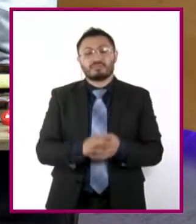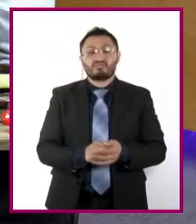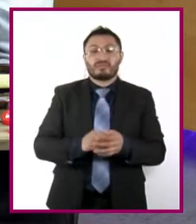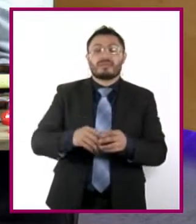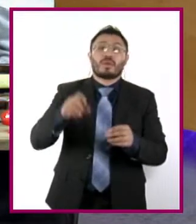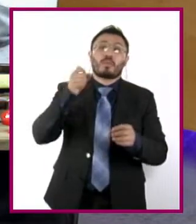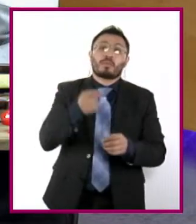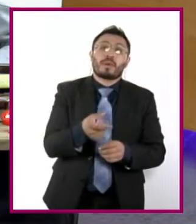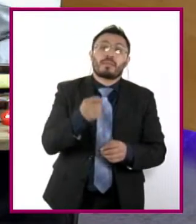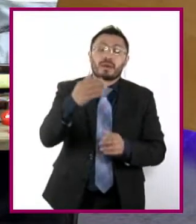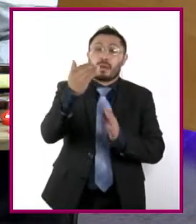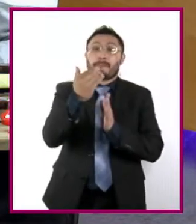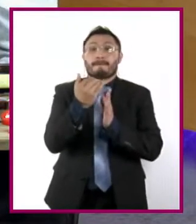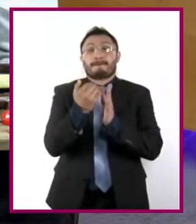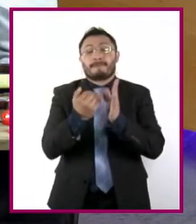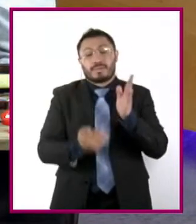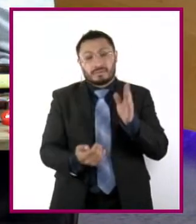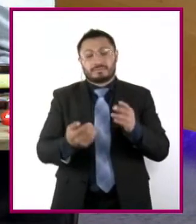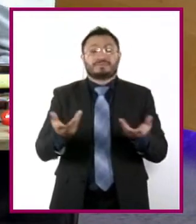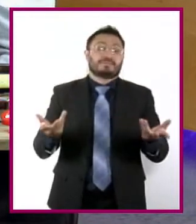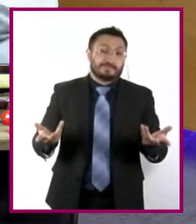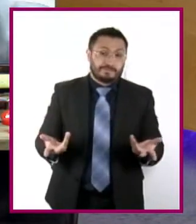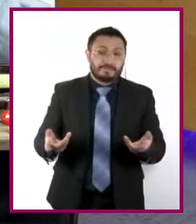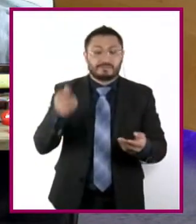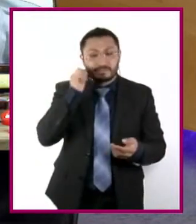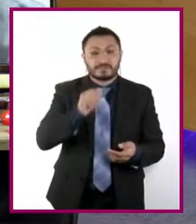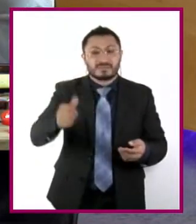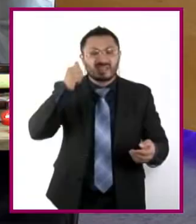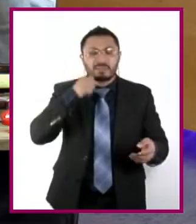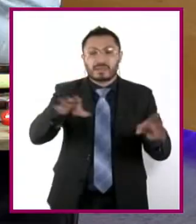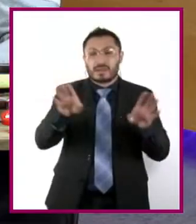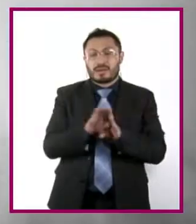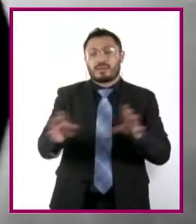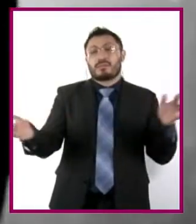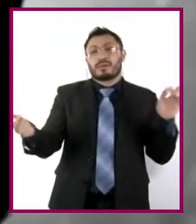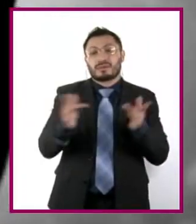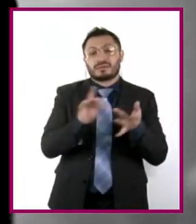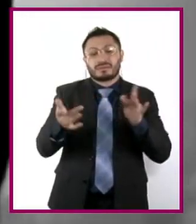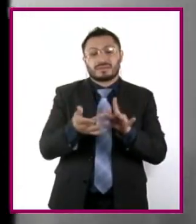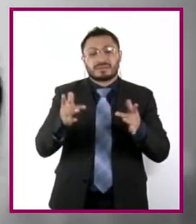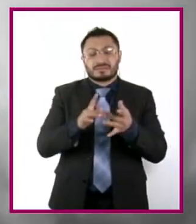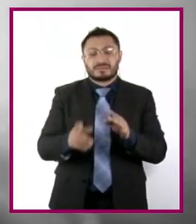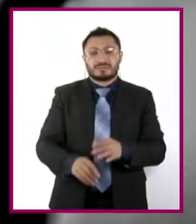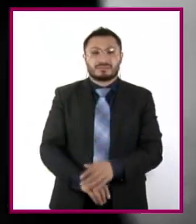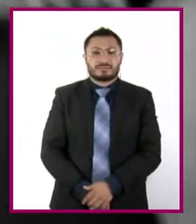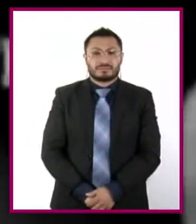habla considerablemente menos que el otro, siempre considerando la interacción en su totalidad.